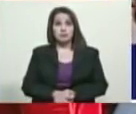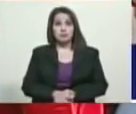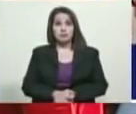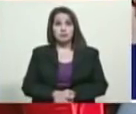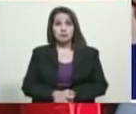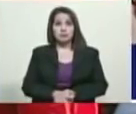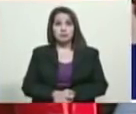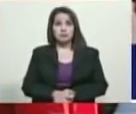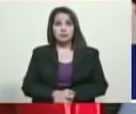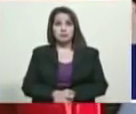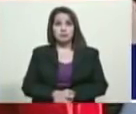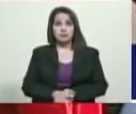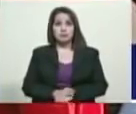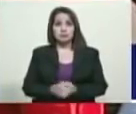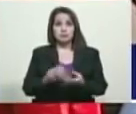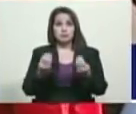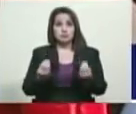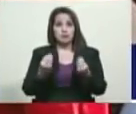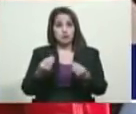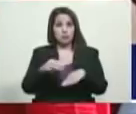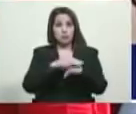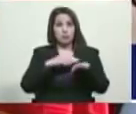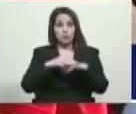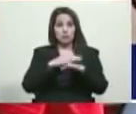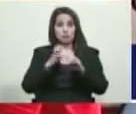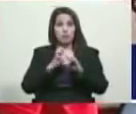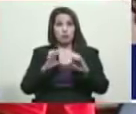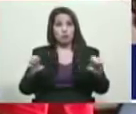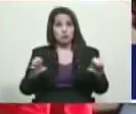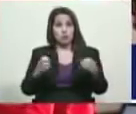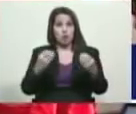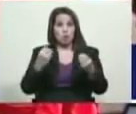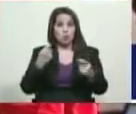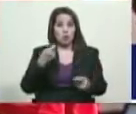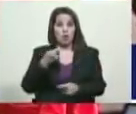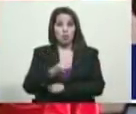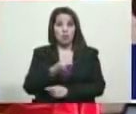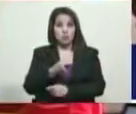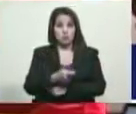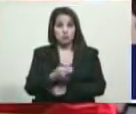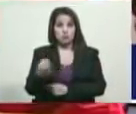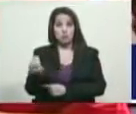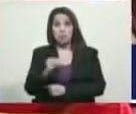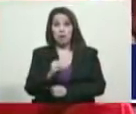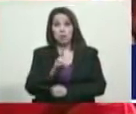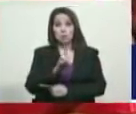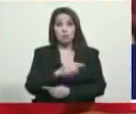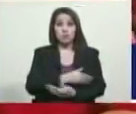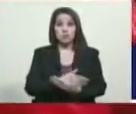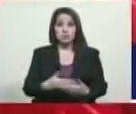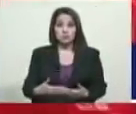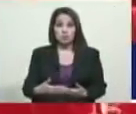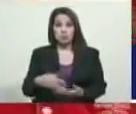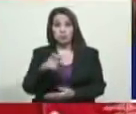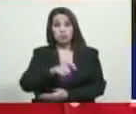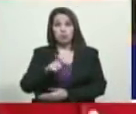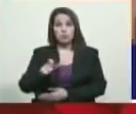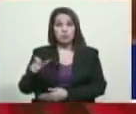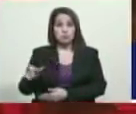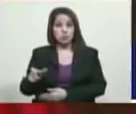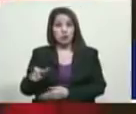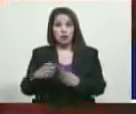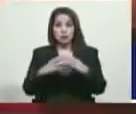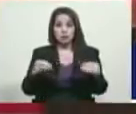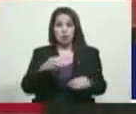Lo destacaba el ministro de Educación: en 15 años ha logrado graduar a más de 1.100.000 vencedoras y vencedoras de todos